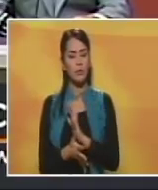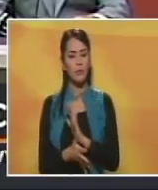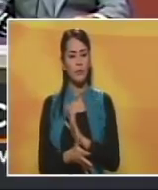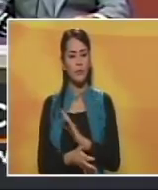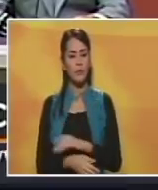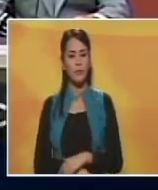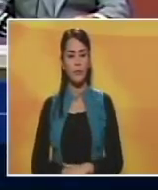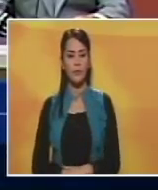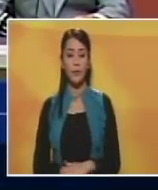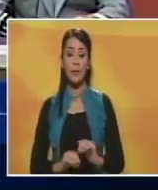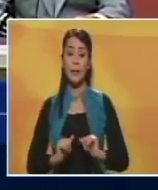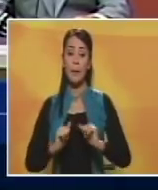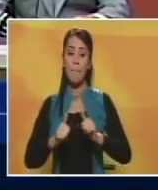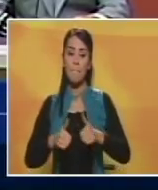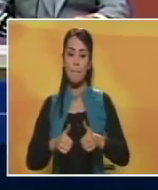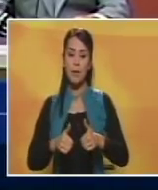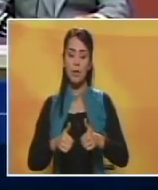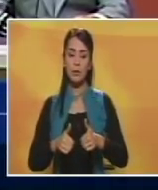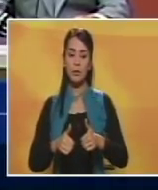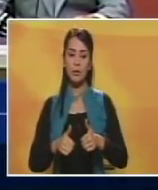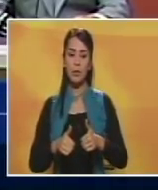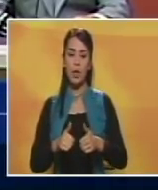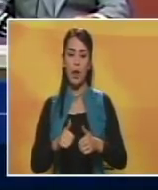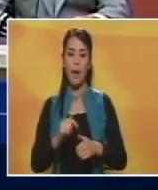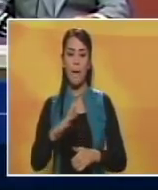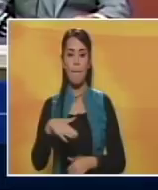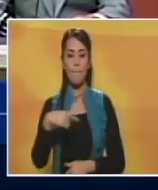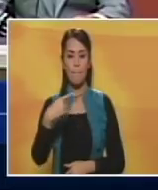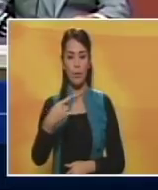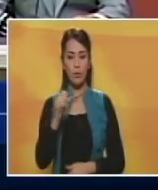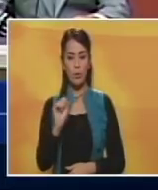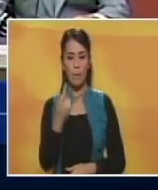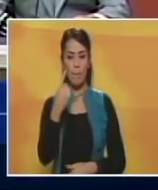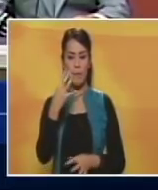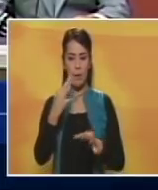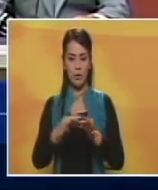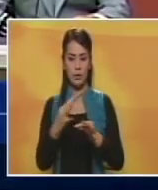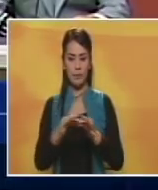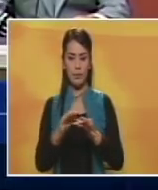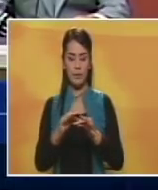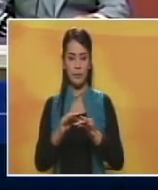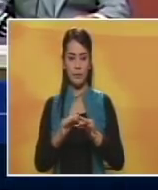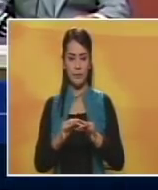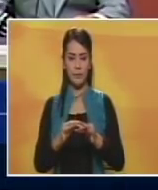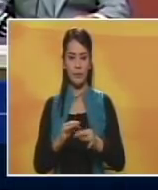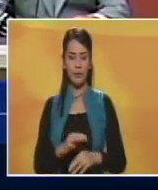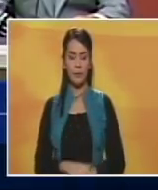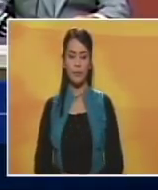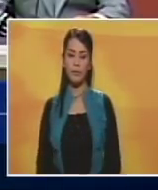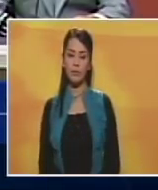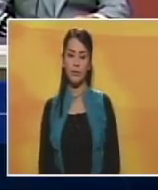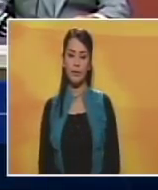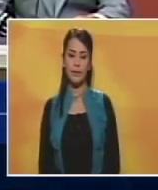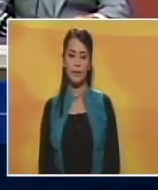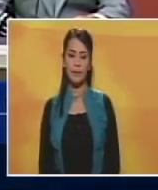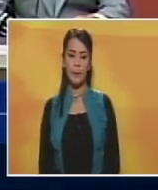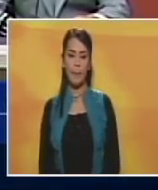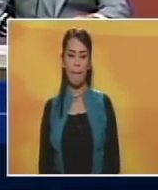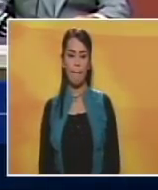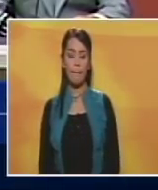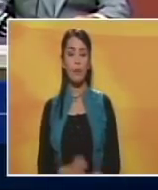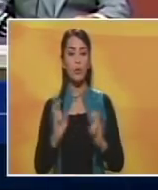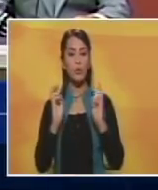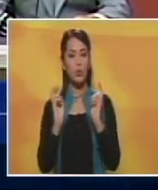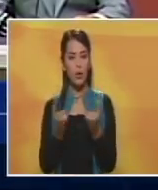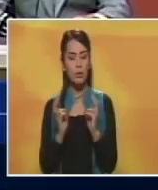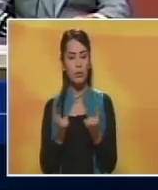que comienzan a tener vigencia a partir del próximo 1 de septiembre. Por lo tanto, uno de los temas